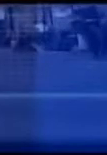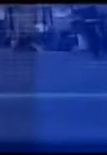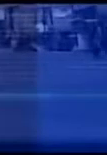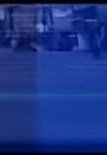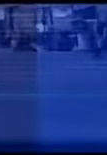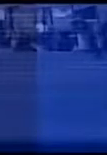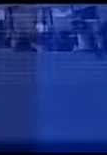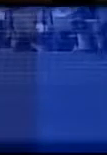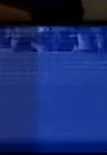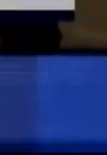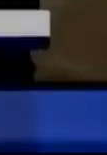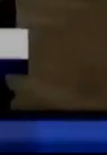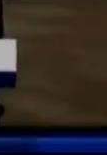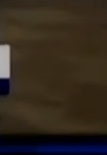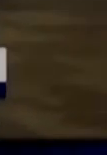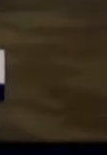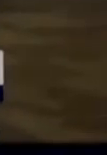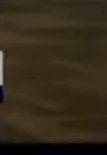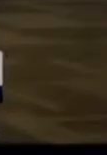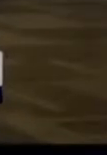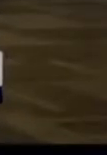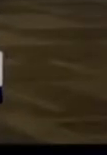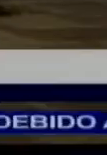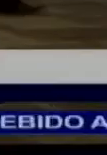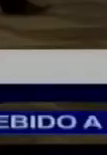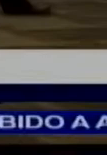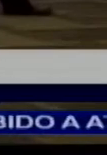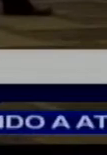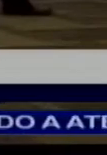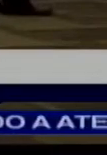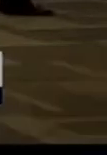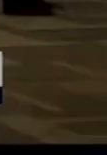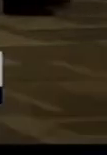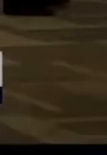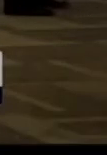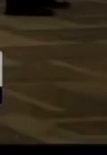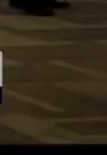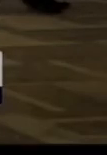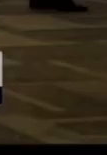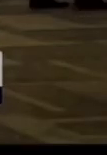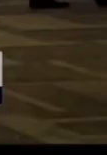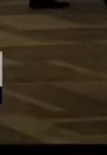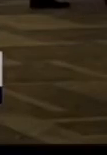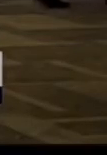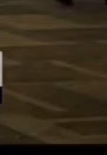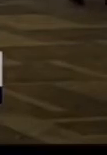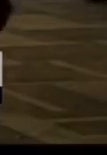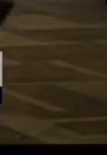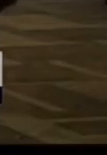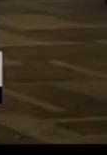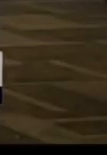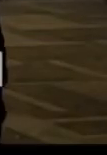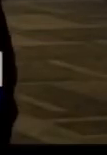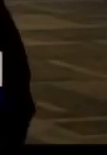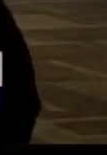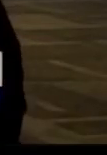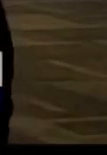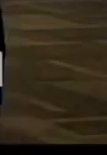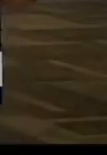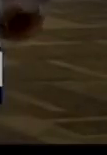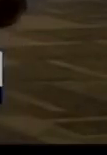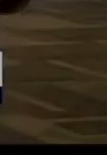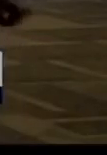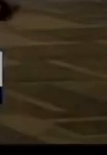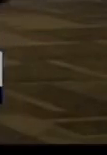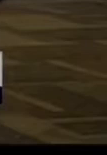gusto saludarlos. Nos encontramos en el evento organizado principalmente por la CEMIC, The Construction Summit, este que, bueno, se ha